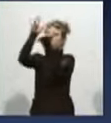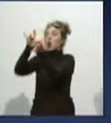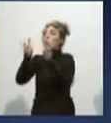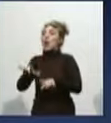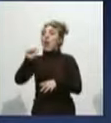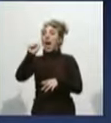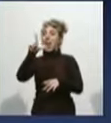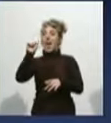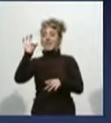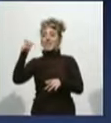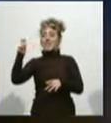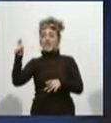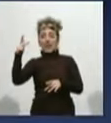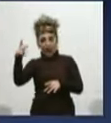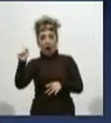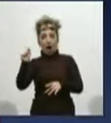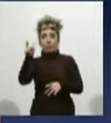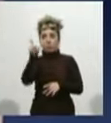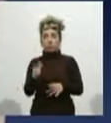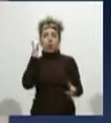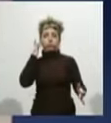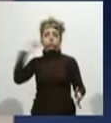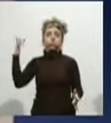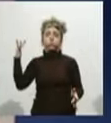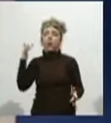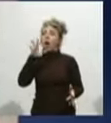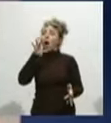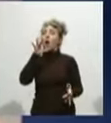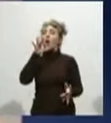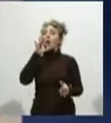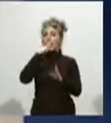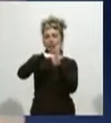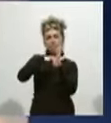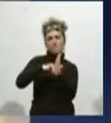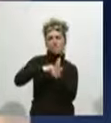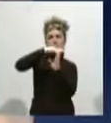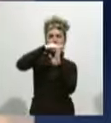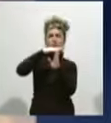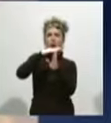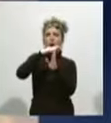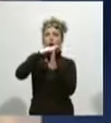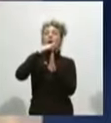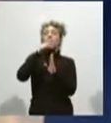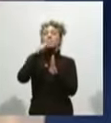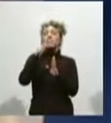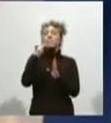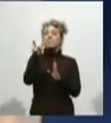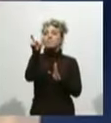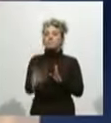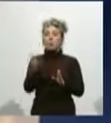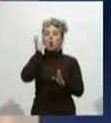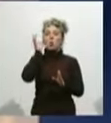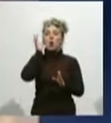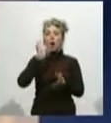Ella crea y compone sus temas. Ha puesto el listón muy alto en la canción de transformismo porque ella además compone